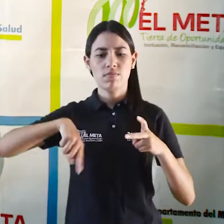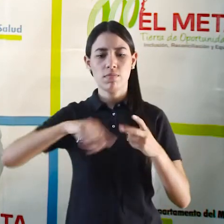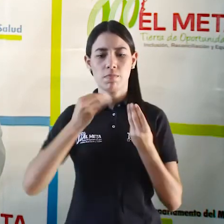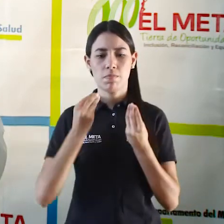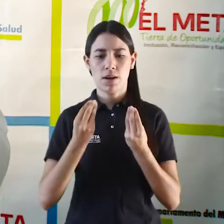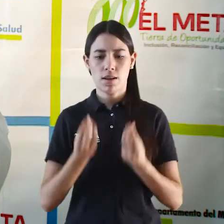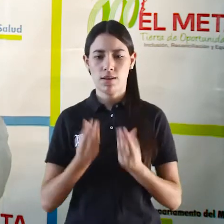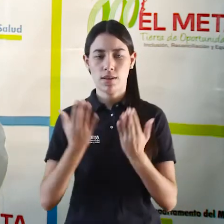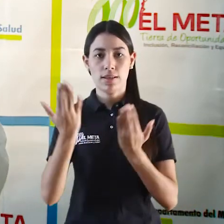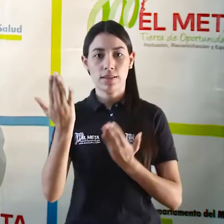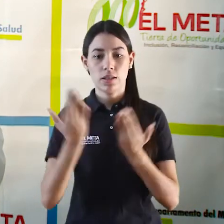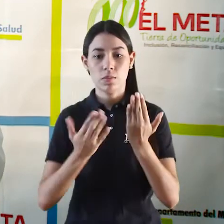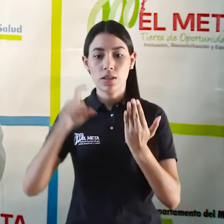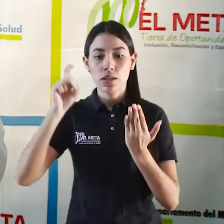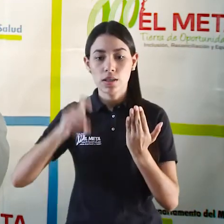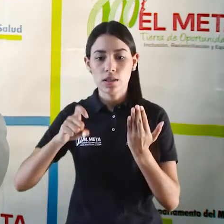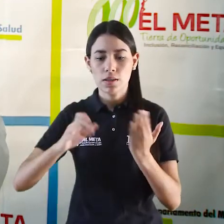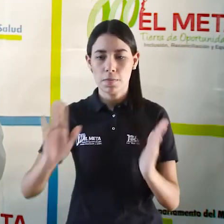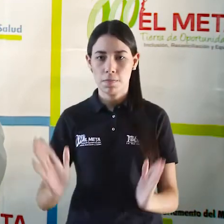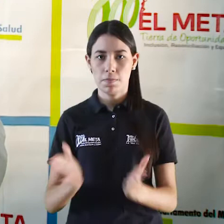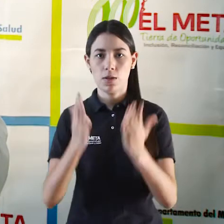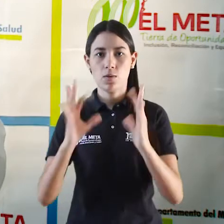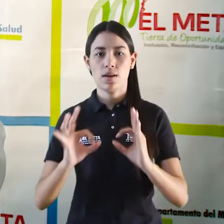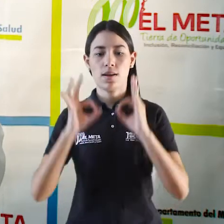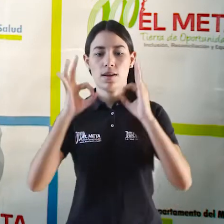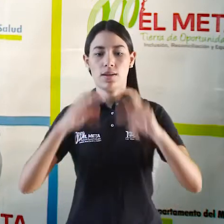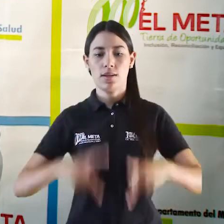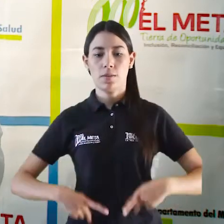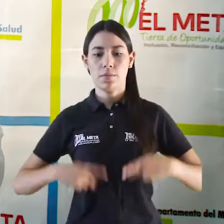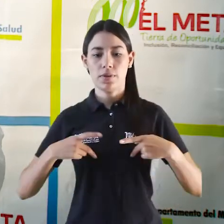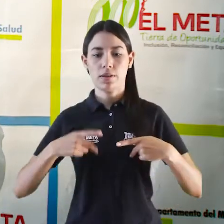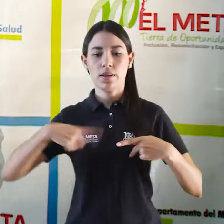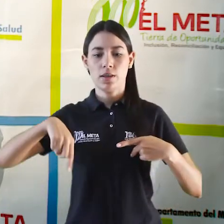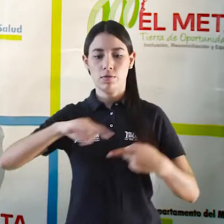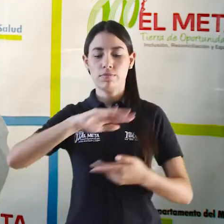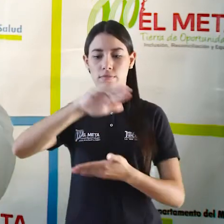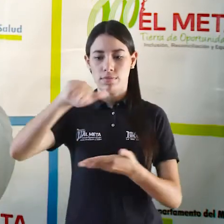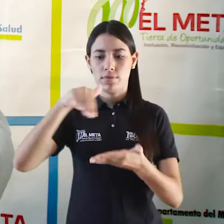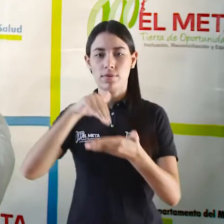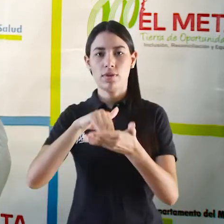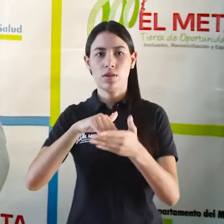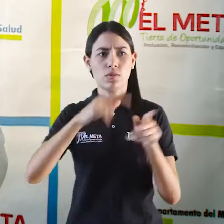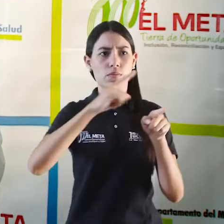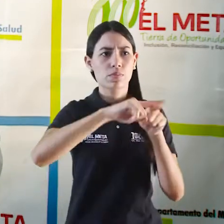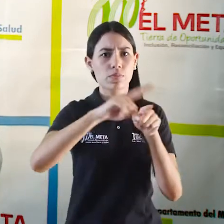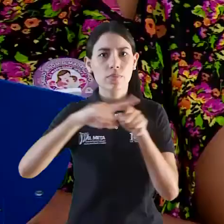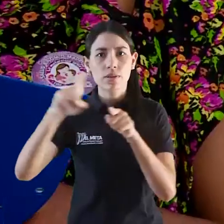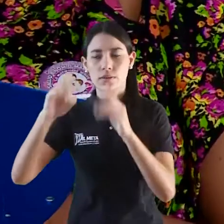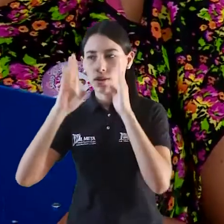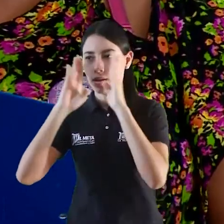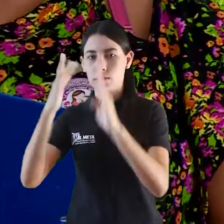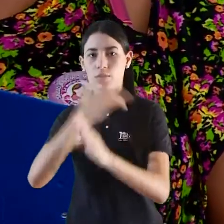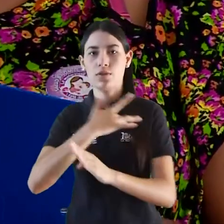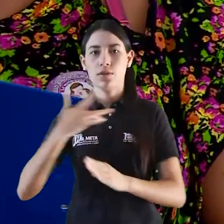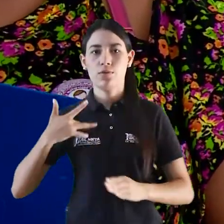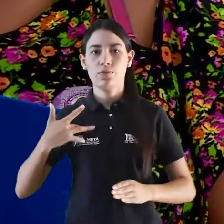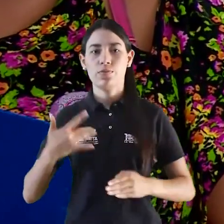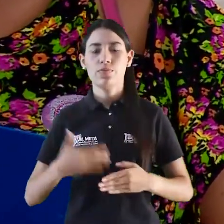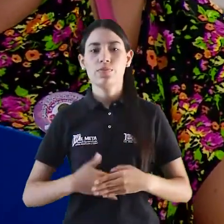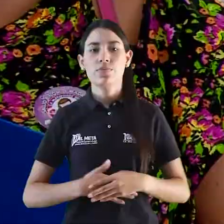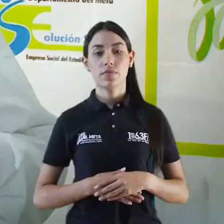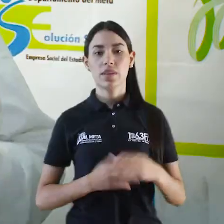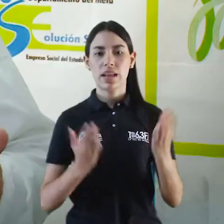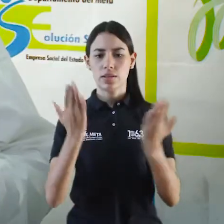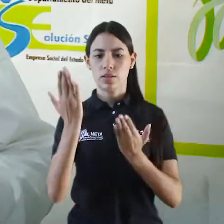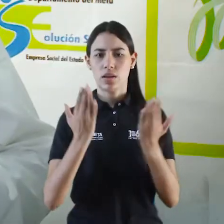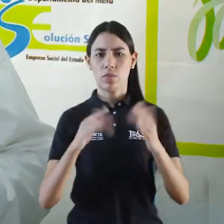humano y con la firme convicción de que los servicios son necesarios para cerrar la calidad de vida de los habitantes donde la decir que en un centro de atención